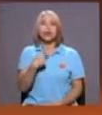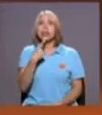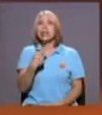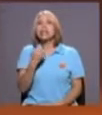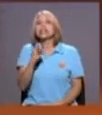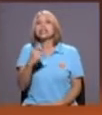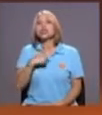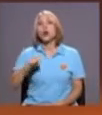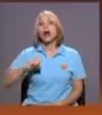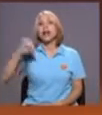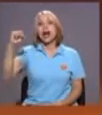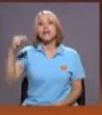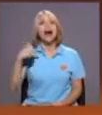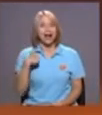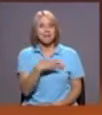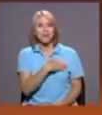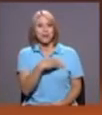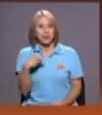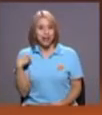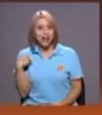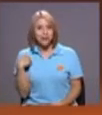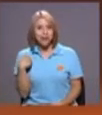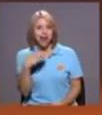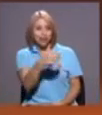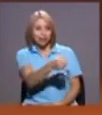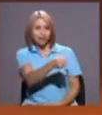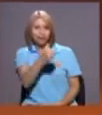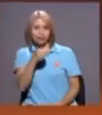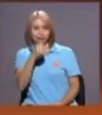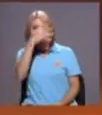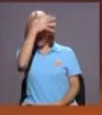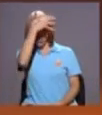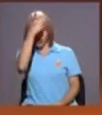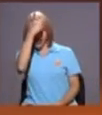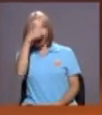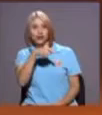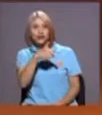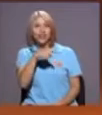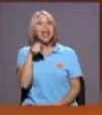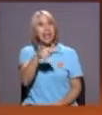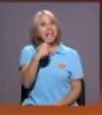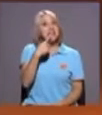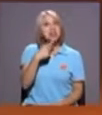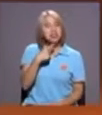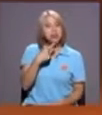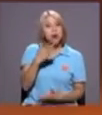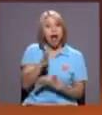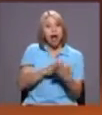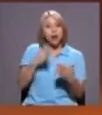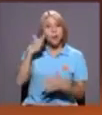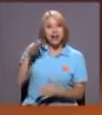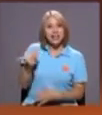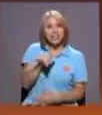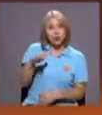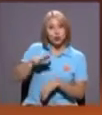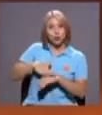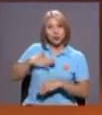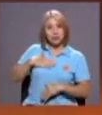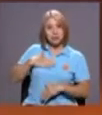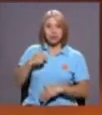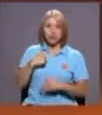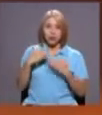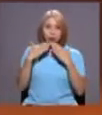tener a don Carlos cuando estábamos enfrentados de ministro. Él paradójicamente había dicho algo parecido sobre mí, lo cual